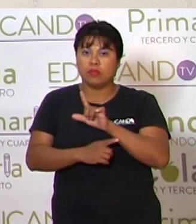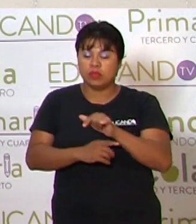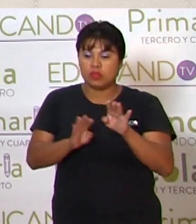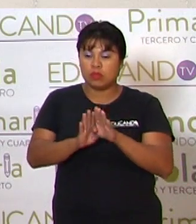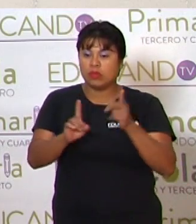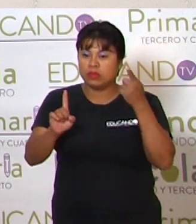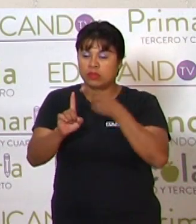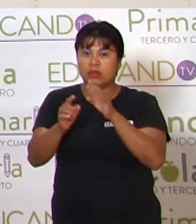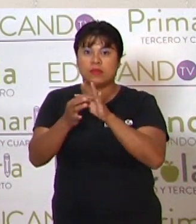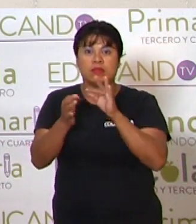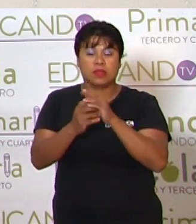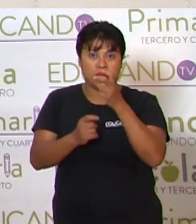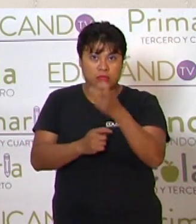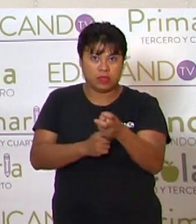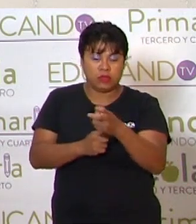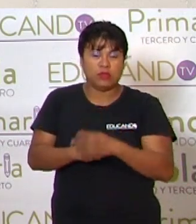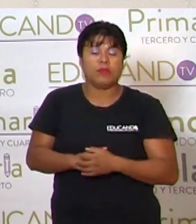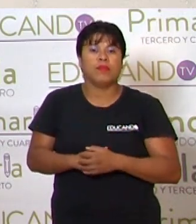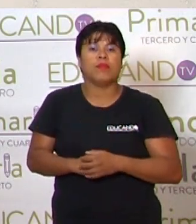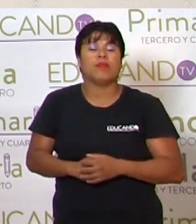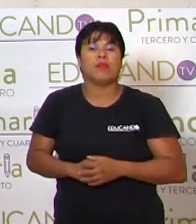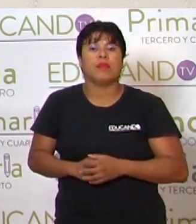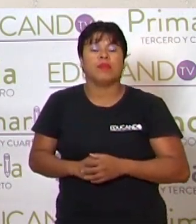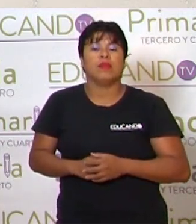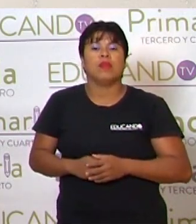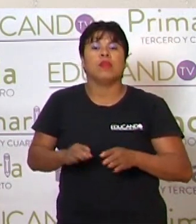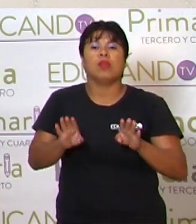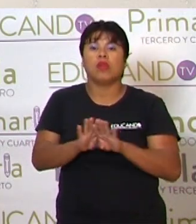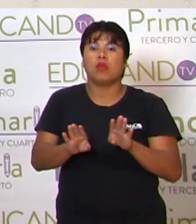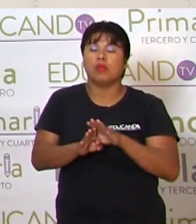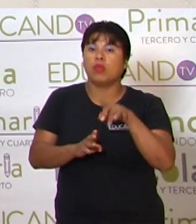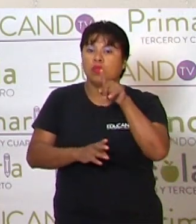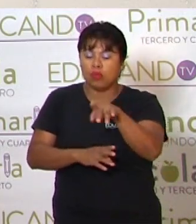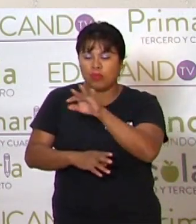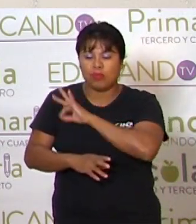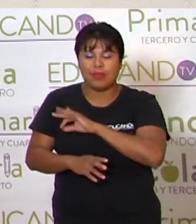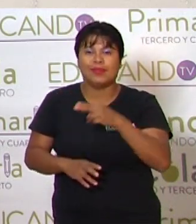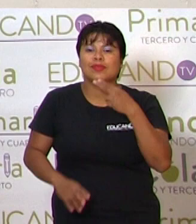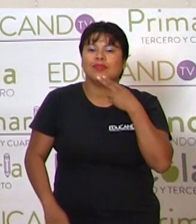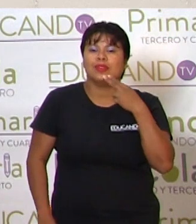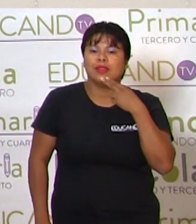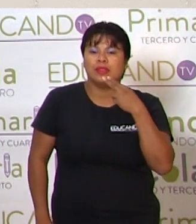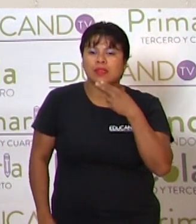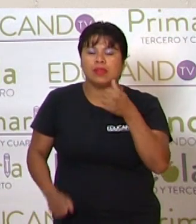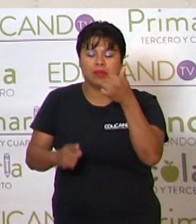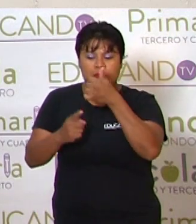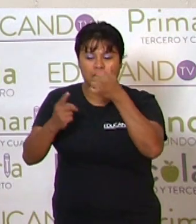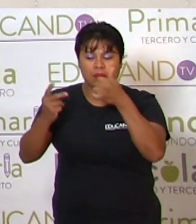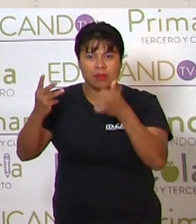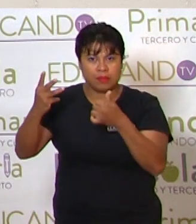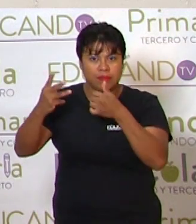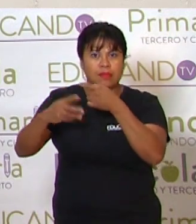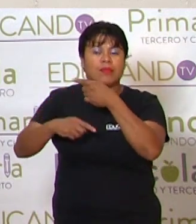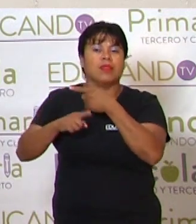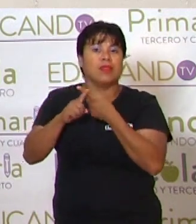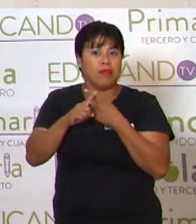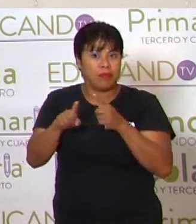después de hacer referencia en esta parte, cómo tú puedes utilizar cada uno